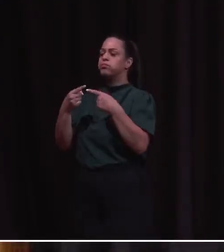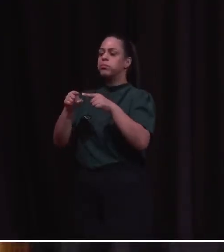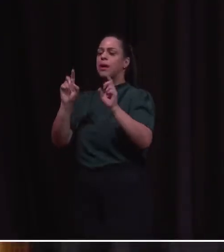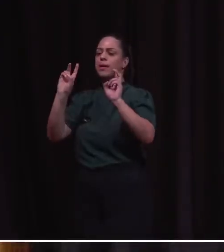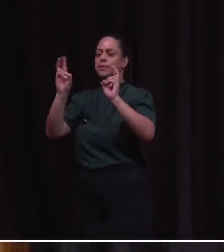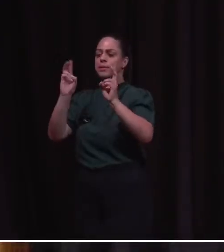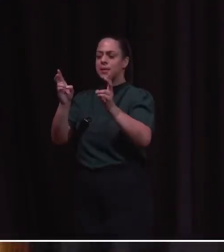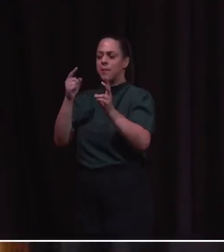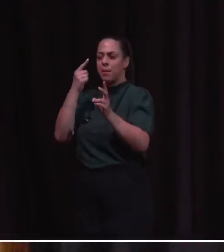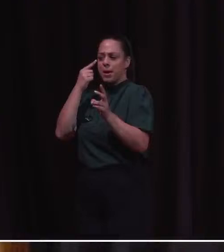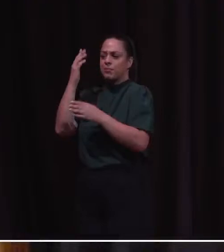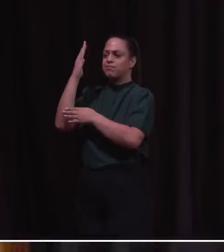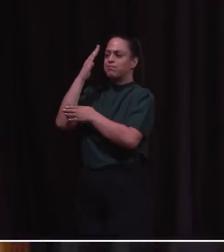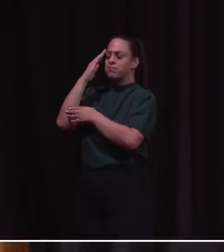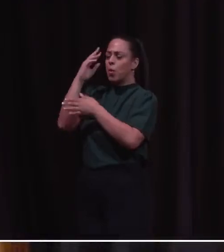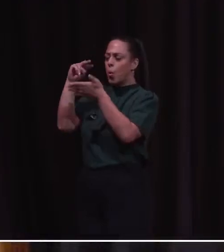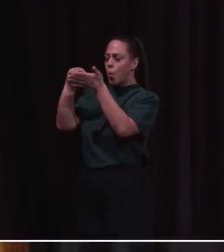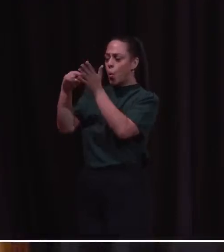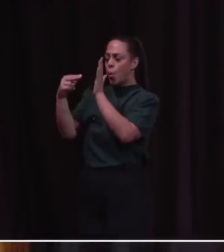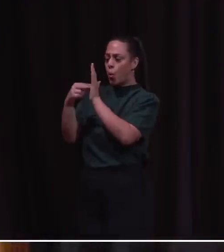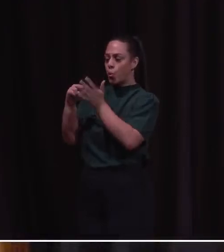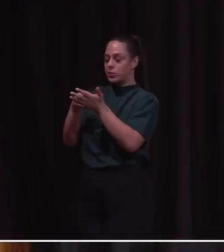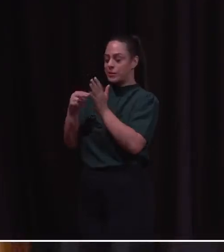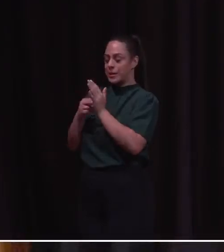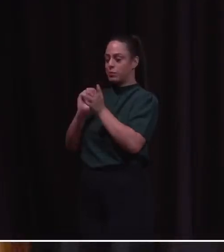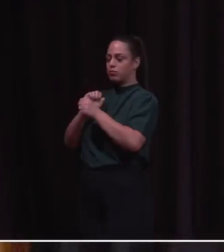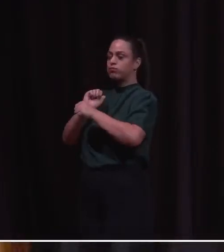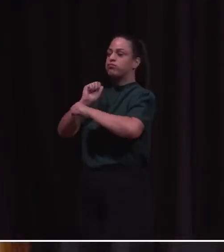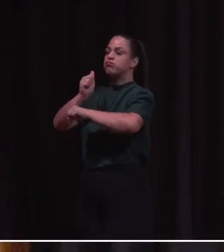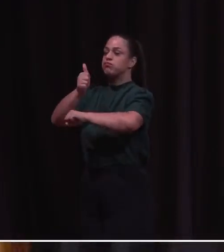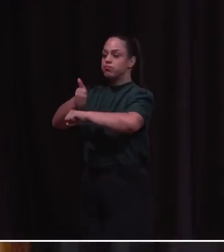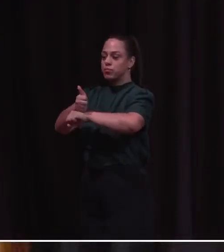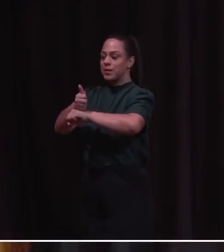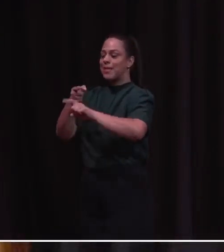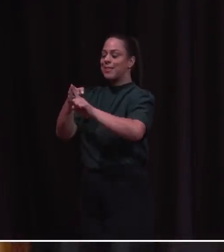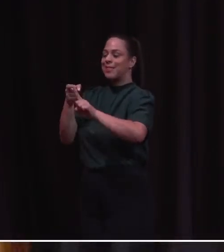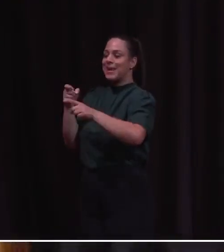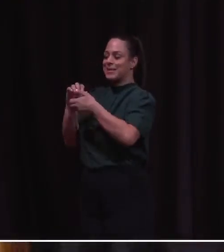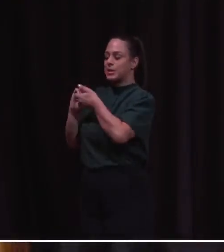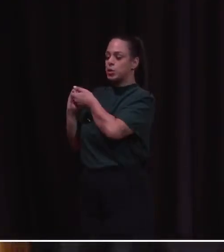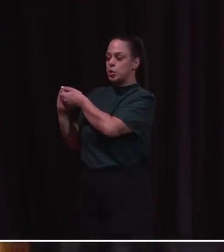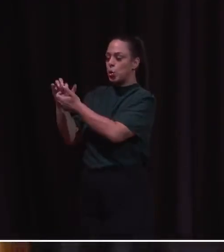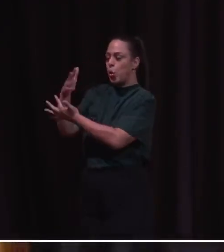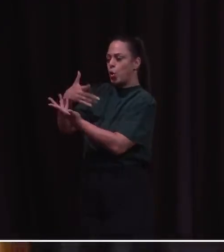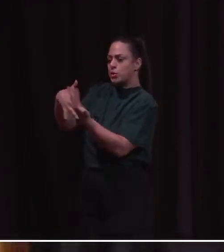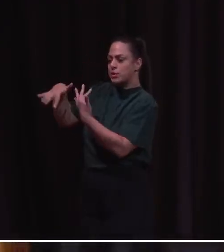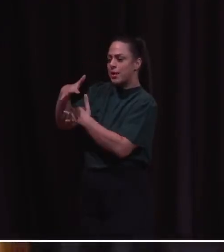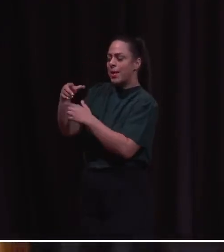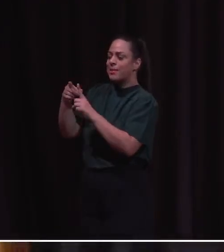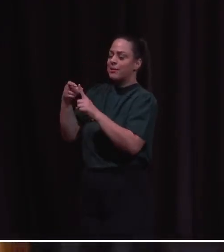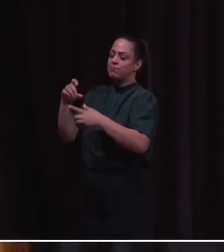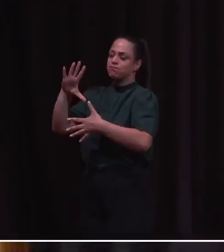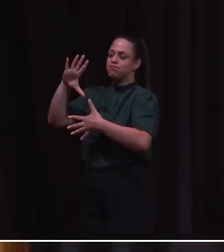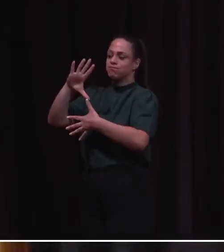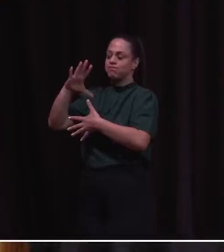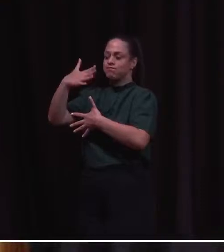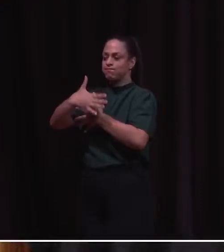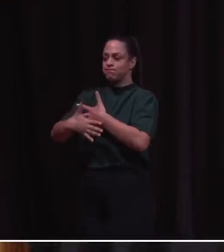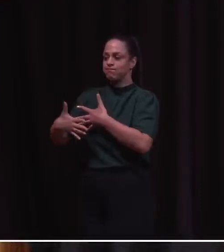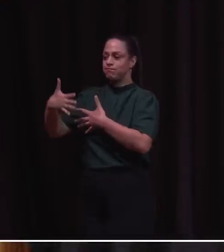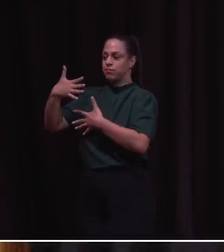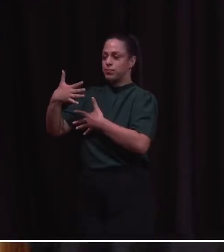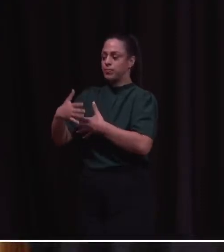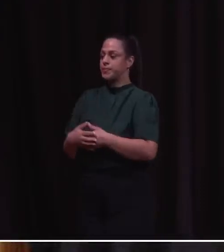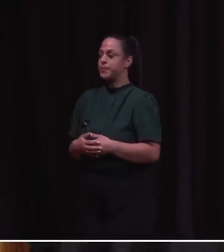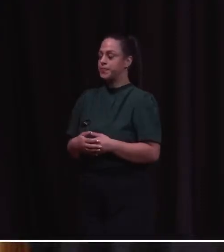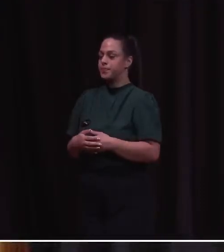de la construcción de conceptos fijados y arraigados socialmente en el mundo occidental, los cuales